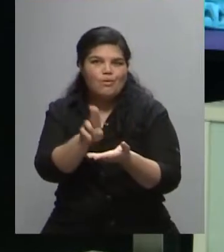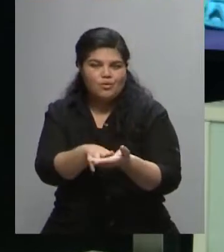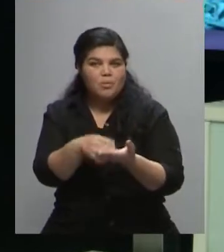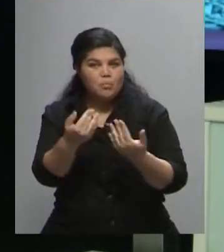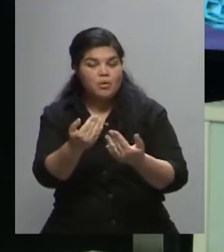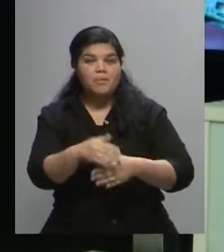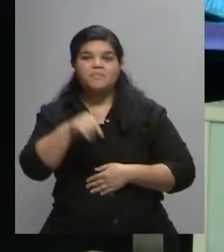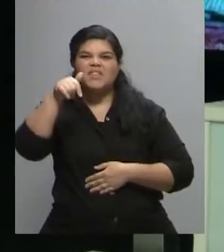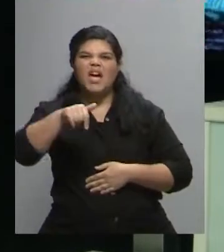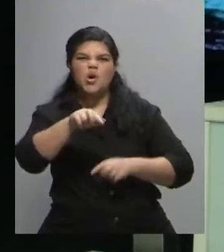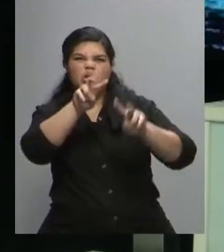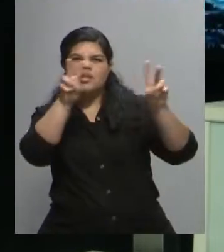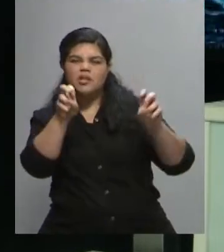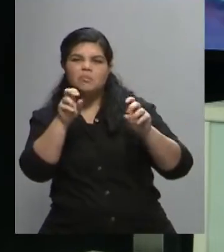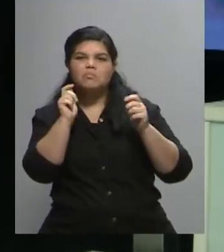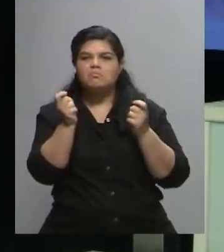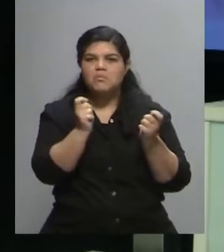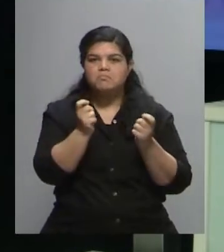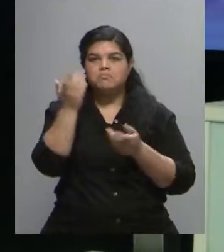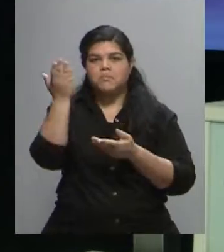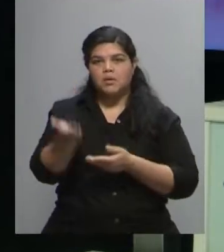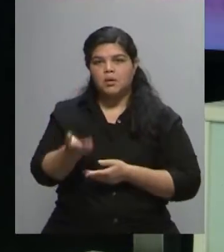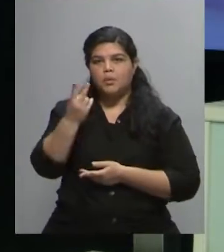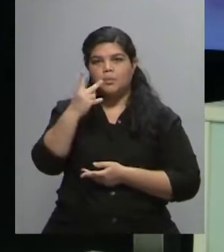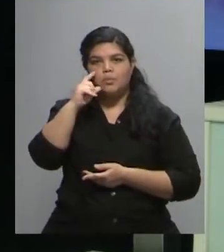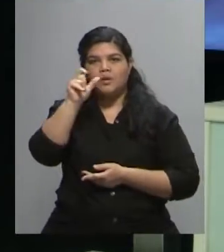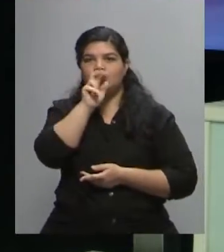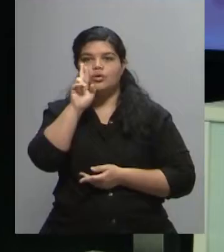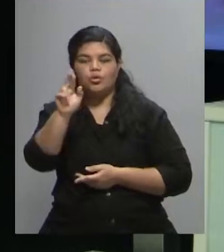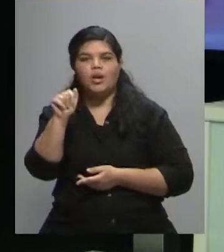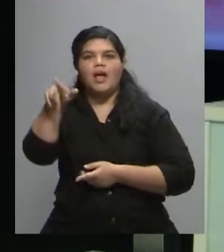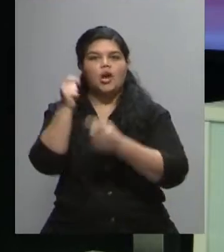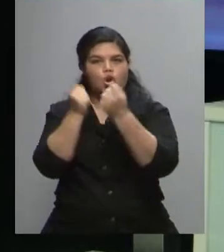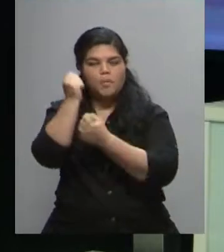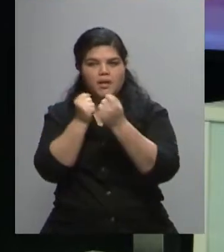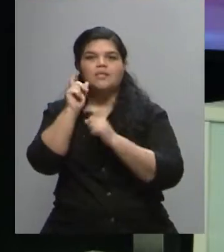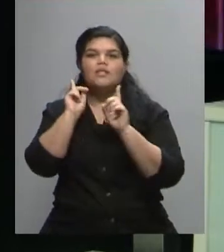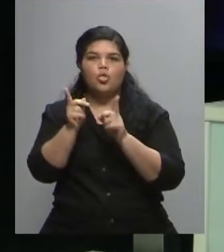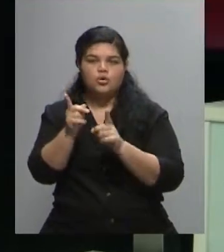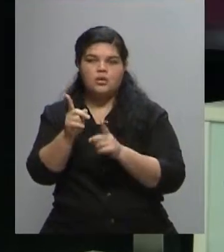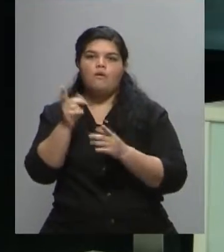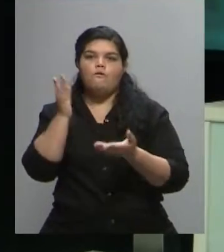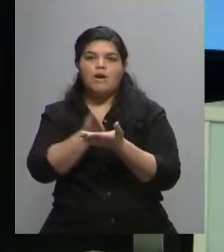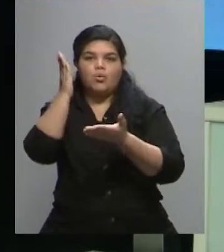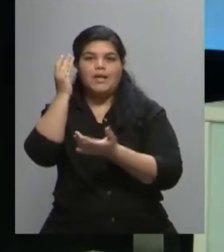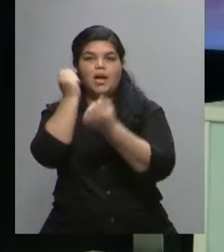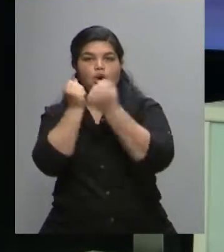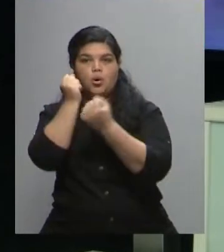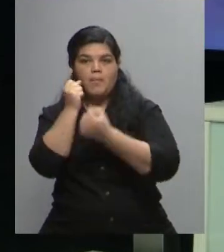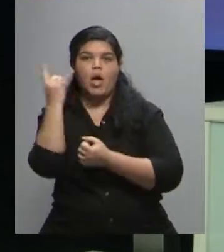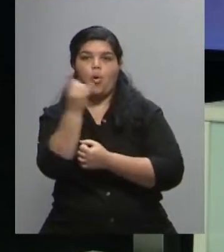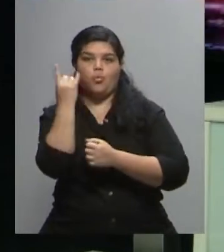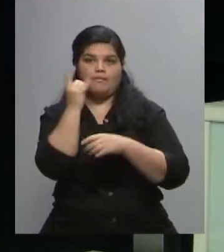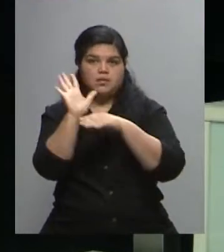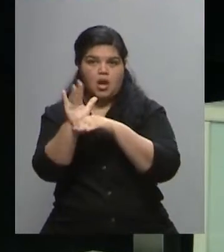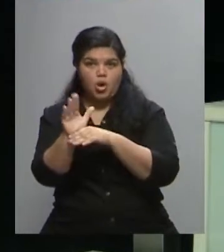de Big Data y lo vamos a hacer con Víctor Di Blasi, que es economista, docente de Finanzas Públicas de la Facultad de Ciencias Económicas de la Universidad Nacional de Cuyo, a